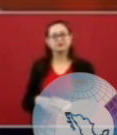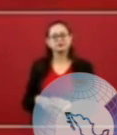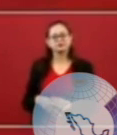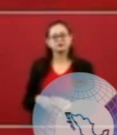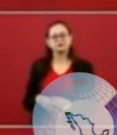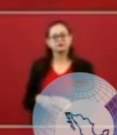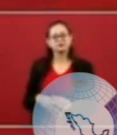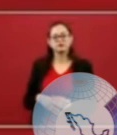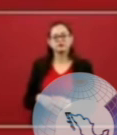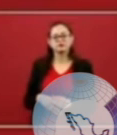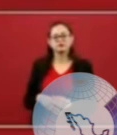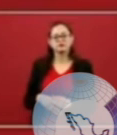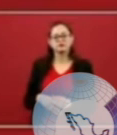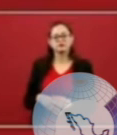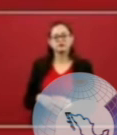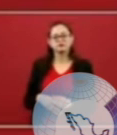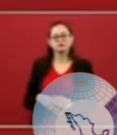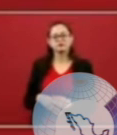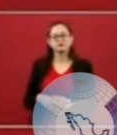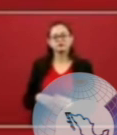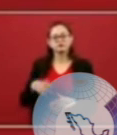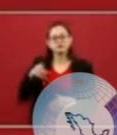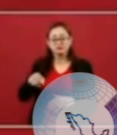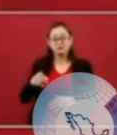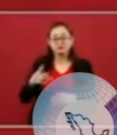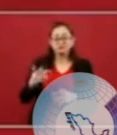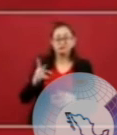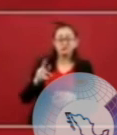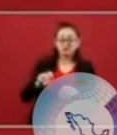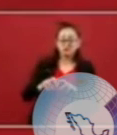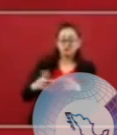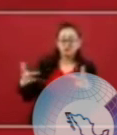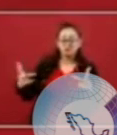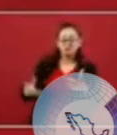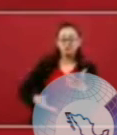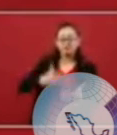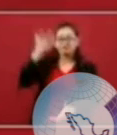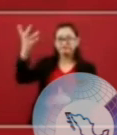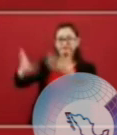ir a recoger gasolina,